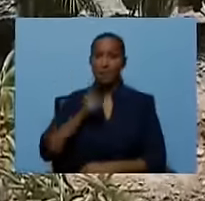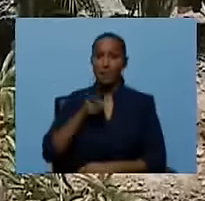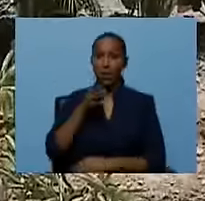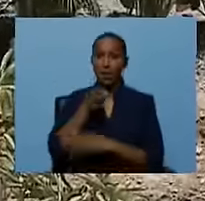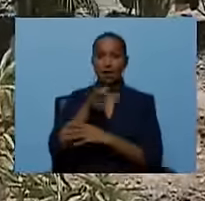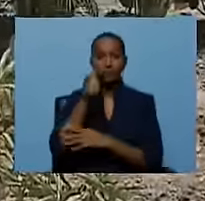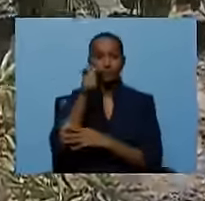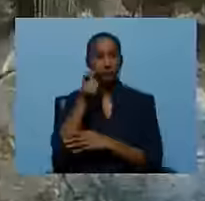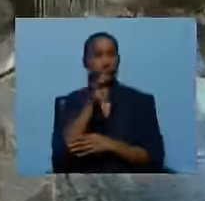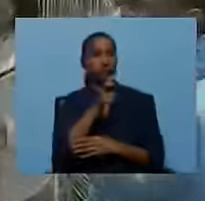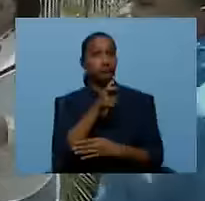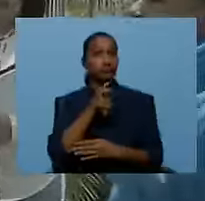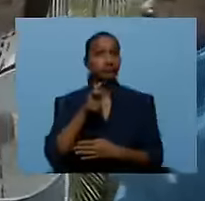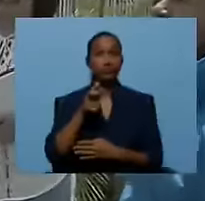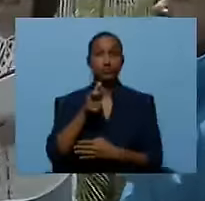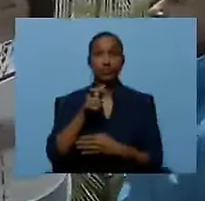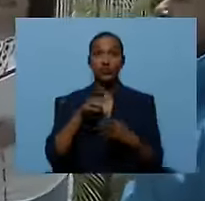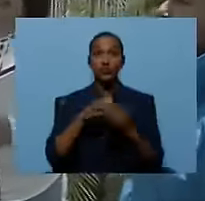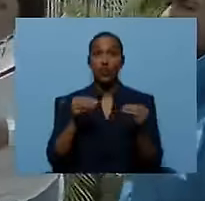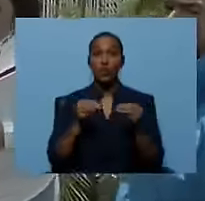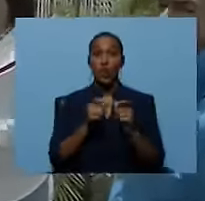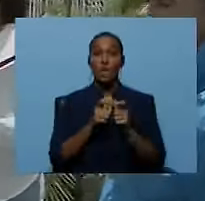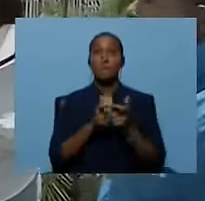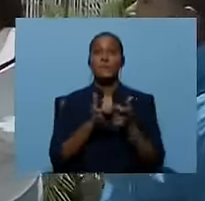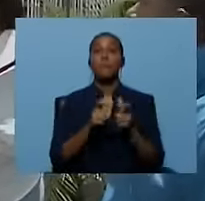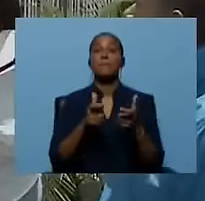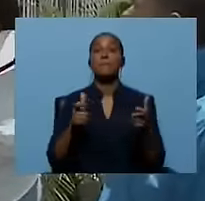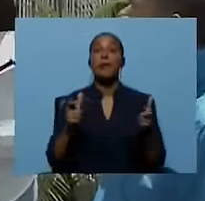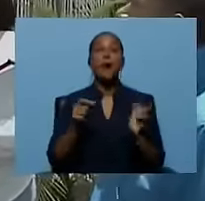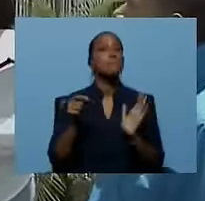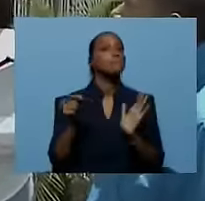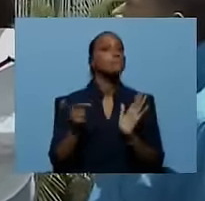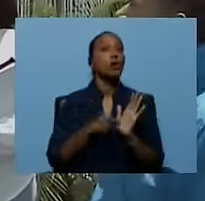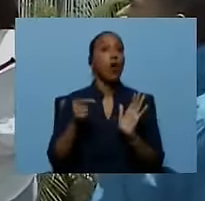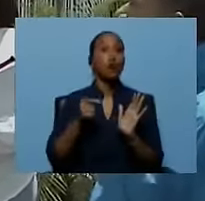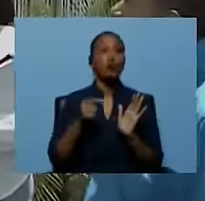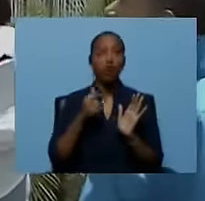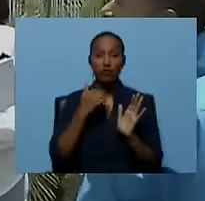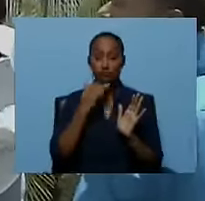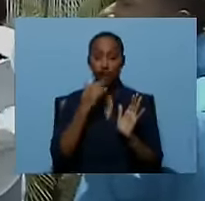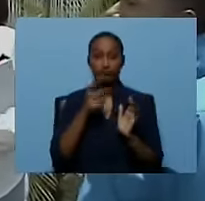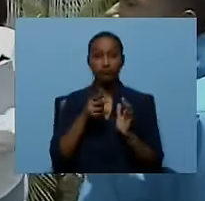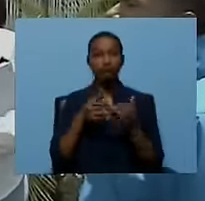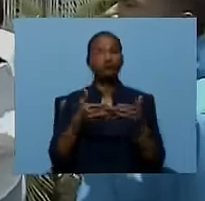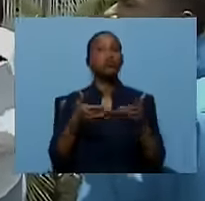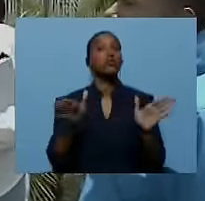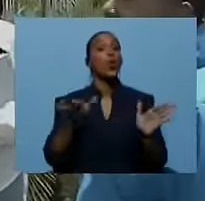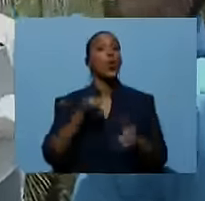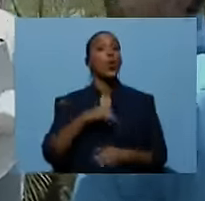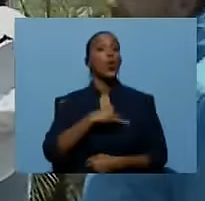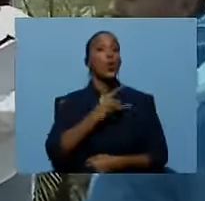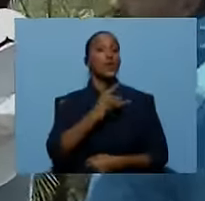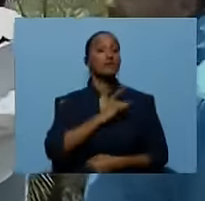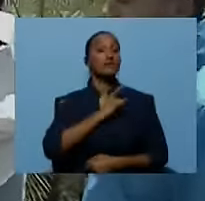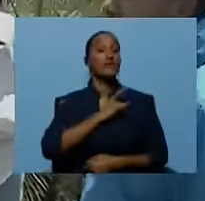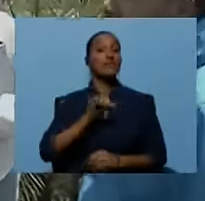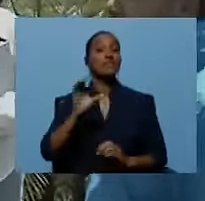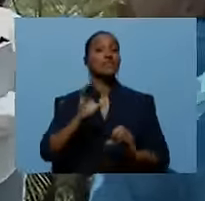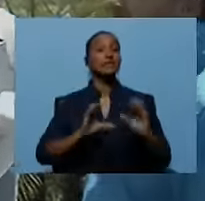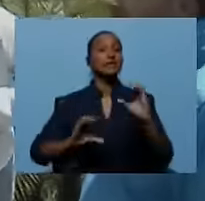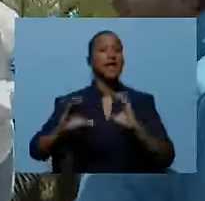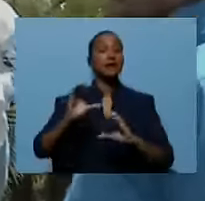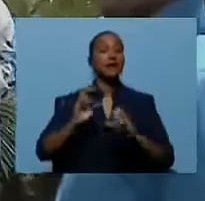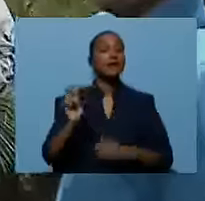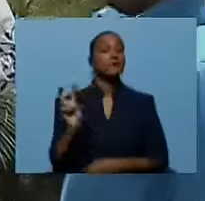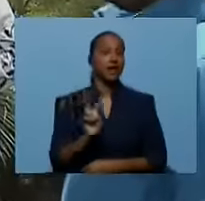creciendo, naciendo y pronta para ser inaugurada la Universidad de las Ciencias de